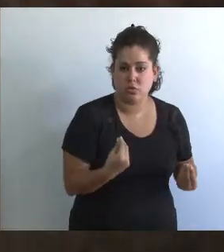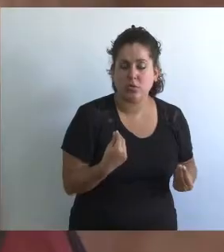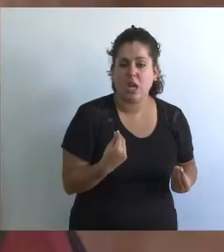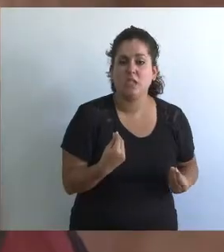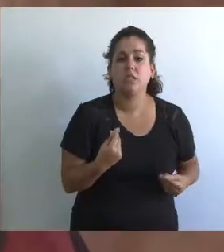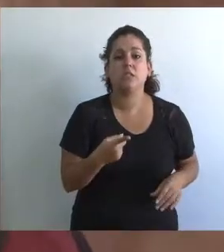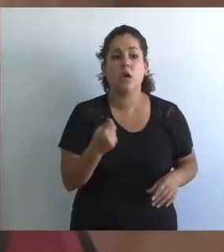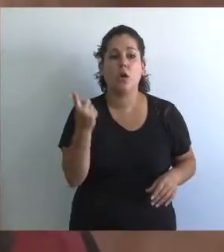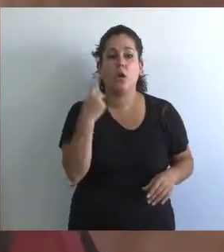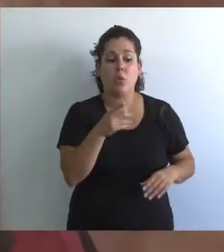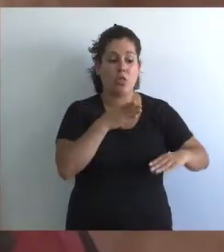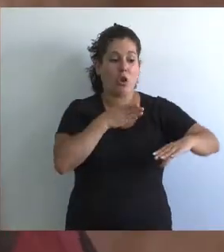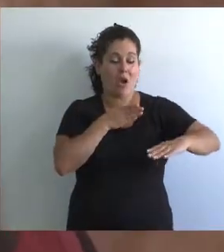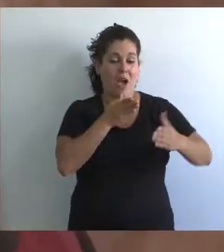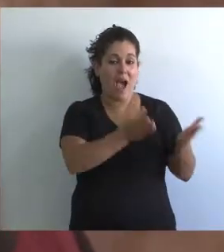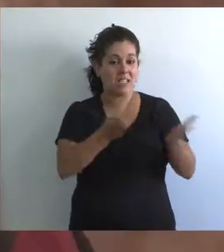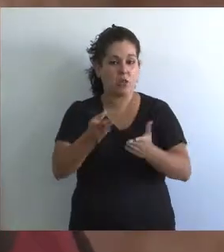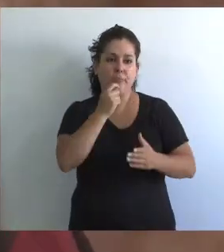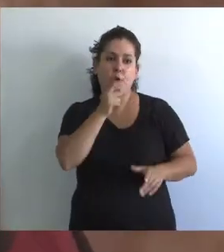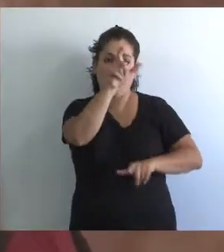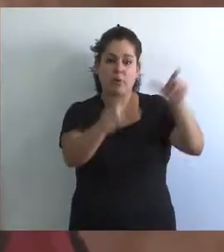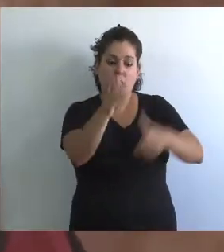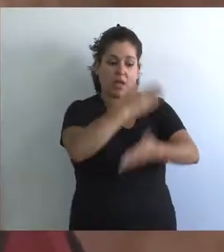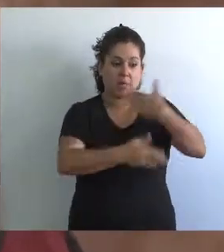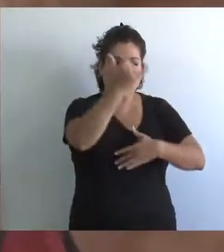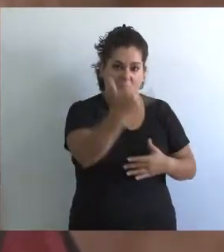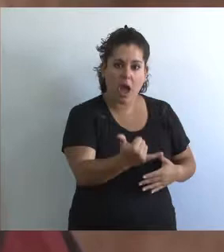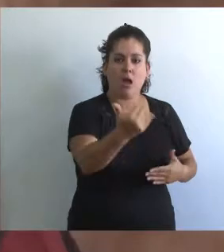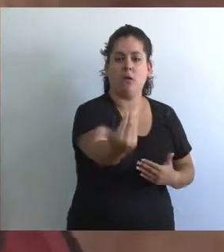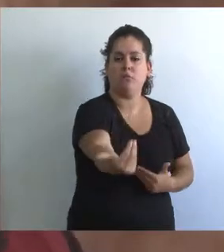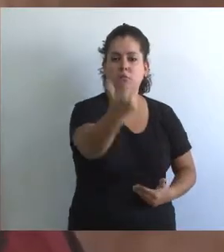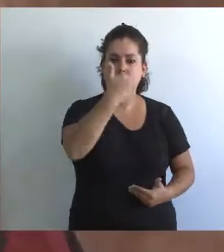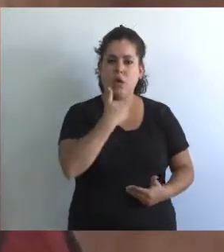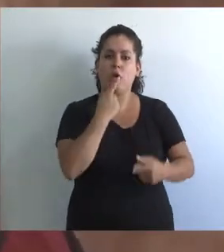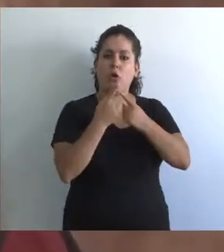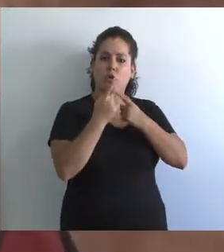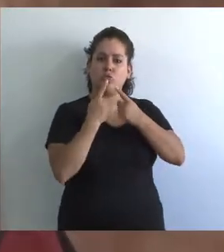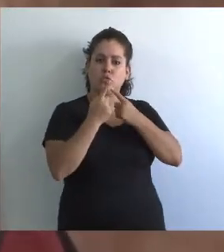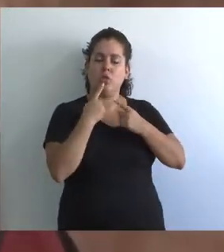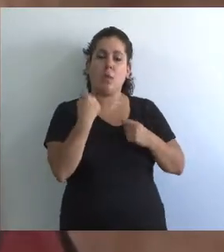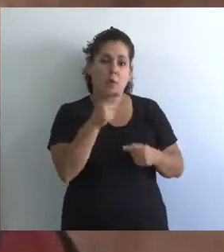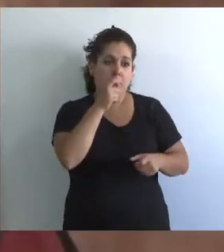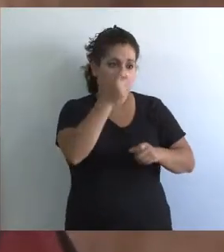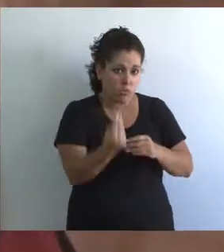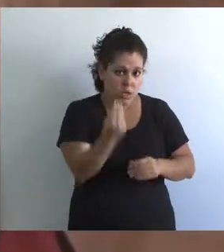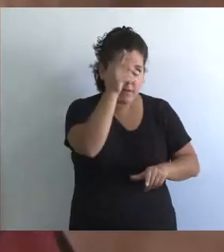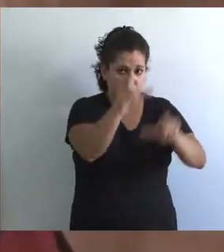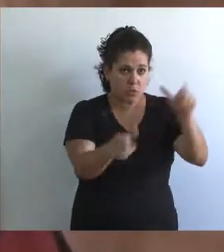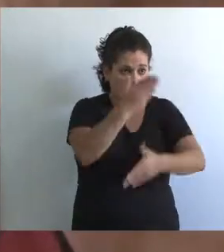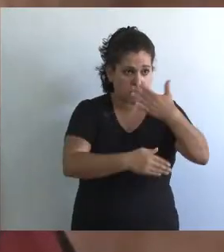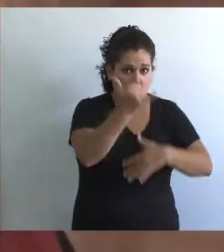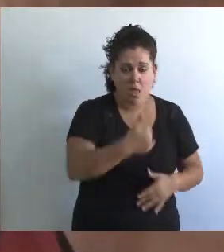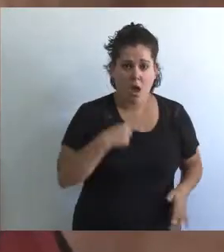Consejo Municipal del Discapacitado? Que asesora a las personas de sus derechos, porque muchas veces las personas no conocen